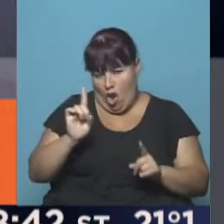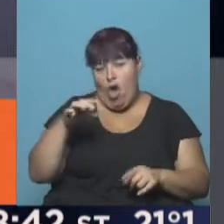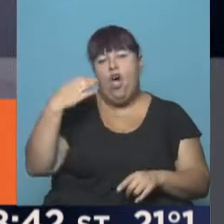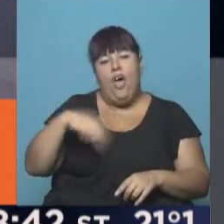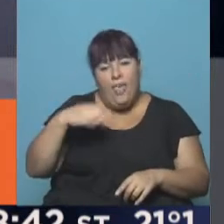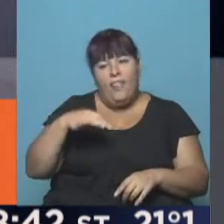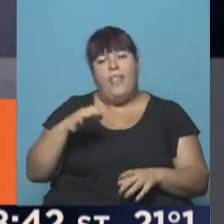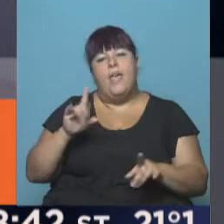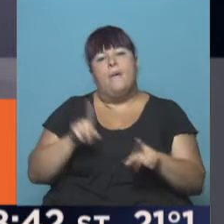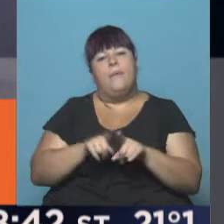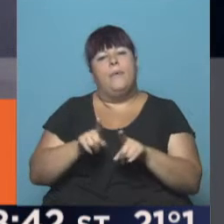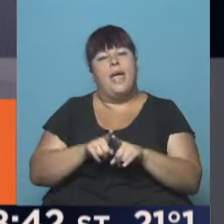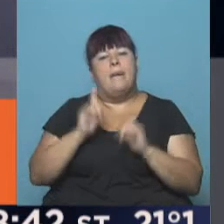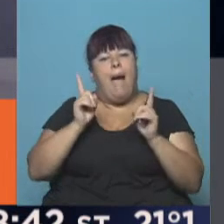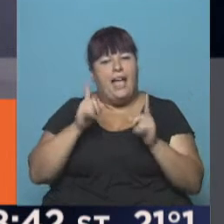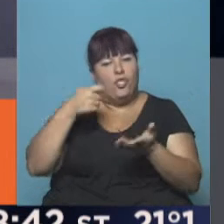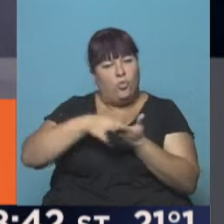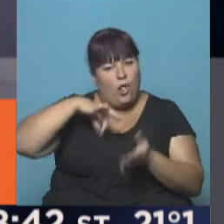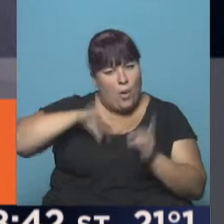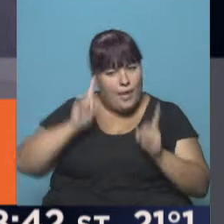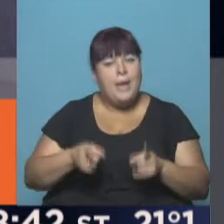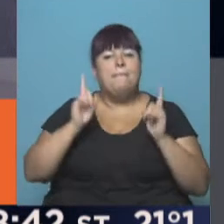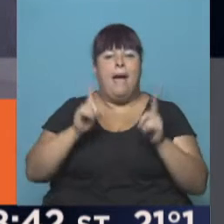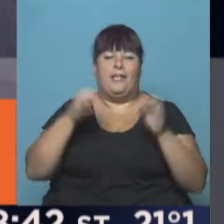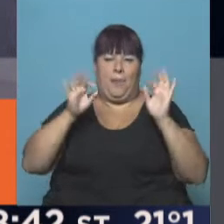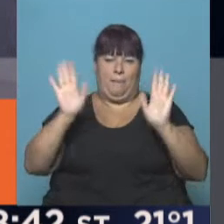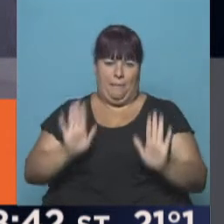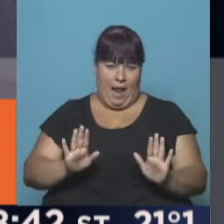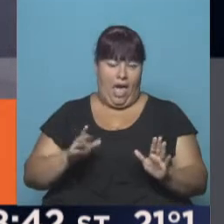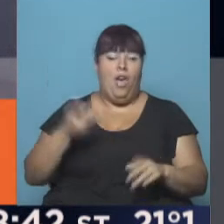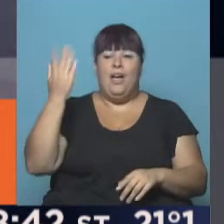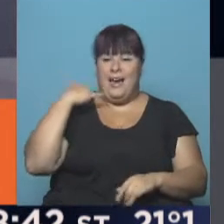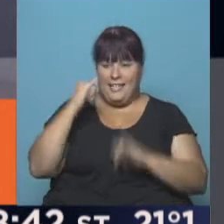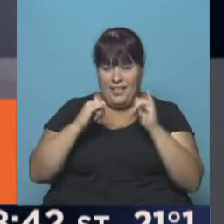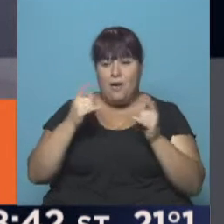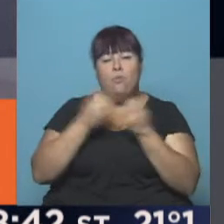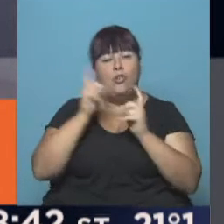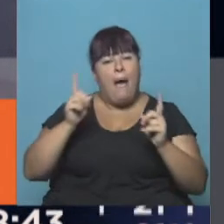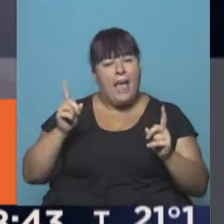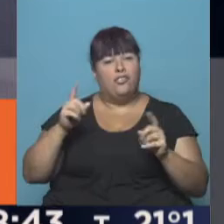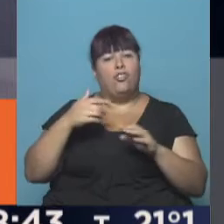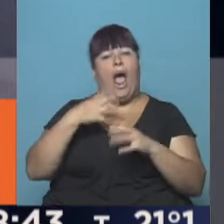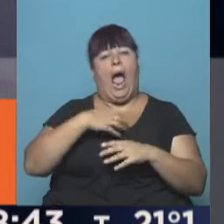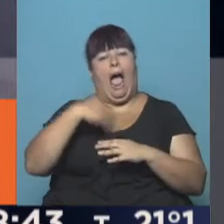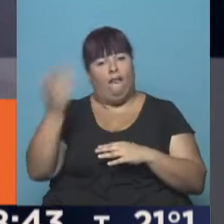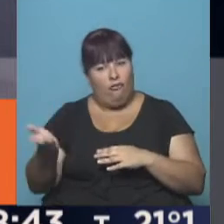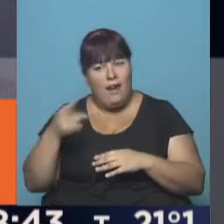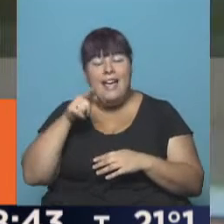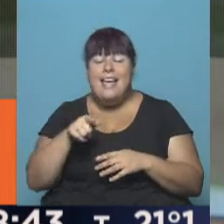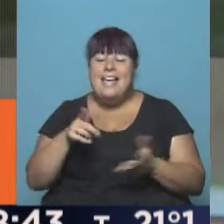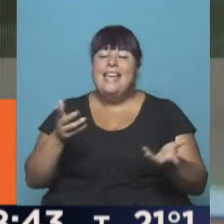que ser con con docentes bien pagos y con docentes bien formados porque recién decíamos hay muchos docentes fuera del aula es